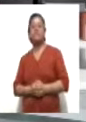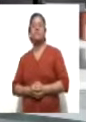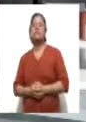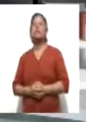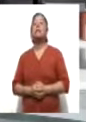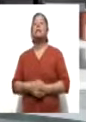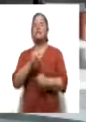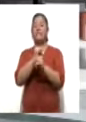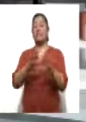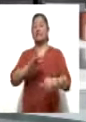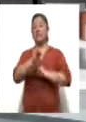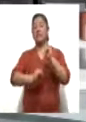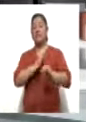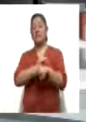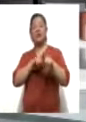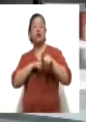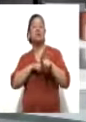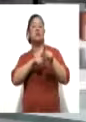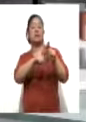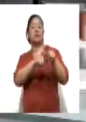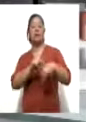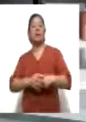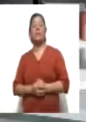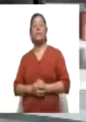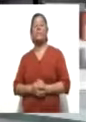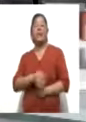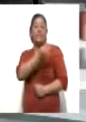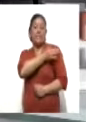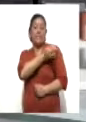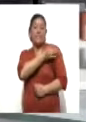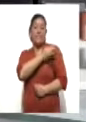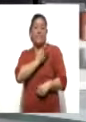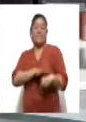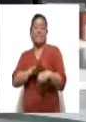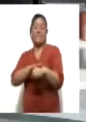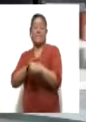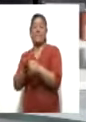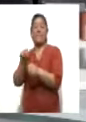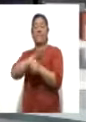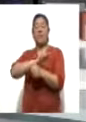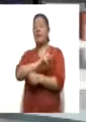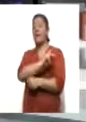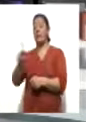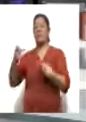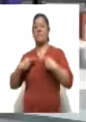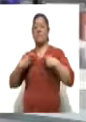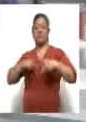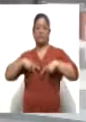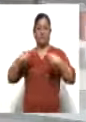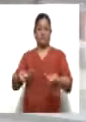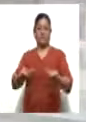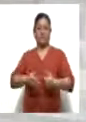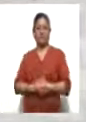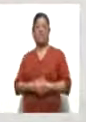internacional, continúa en Panamá la vacunación contra COVID-19 a población de riesgo.